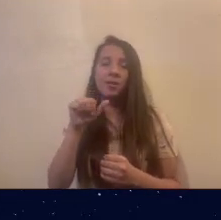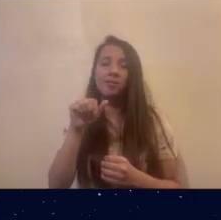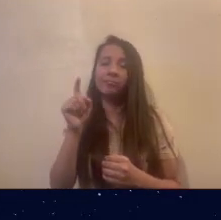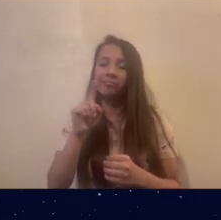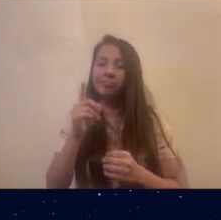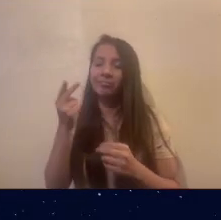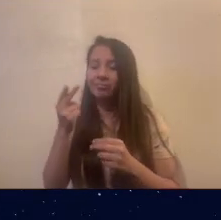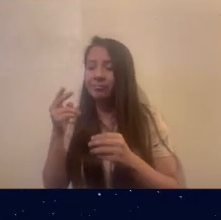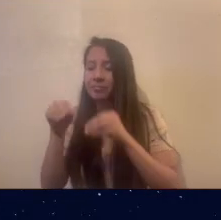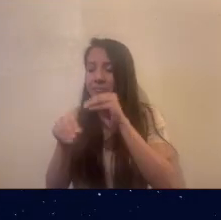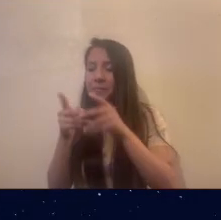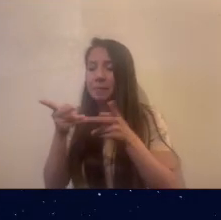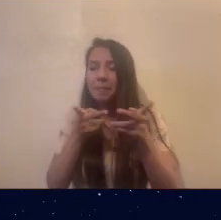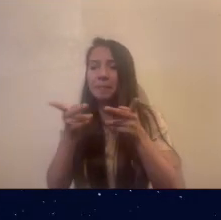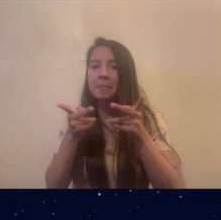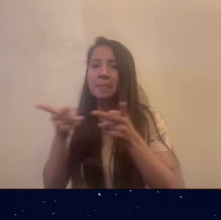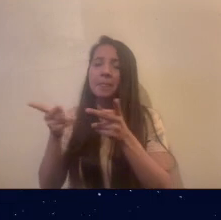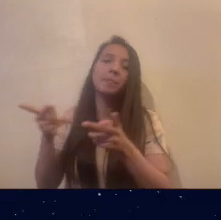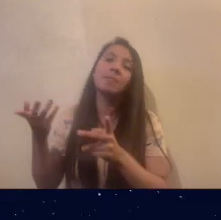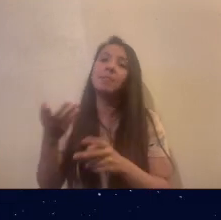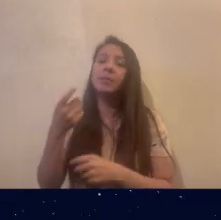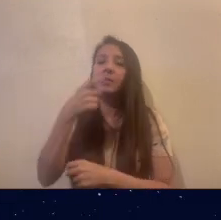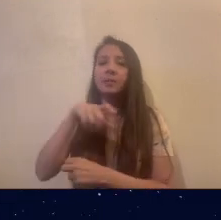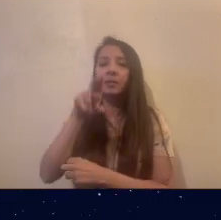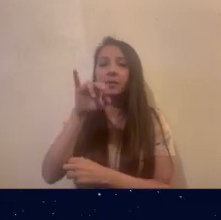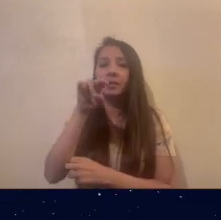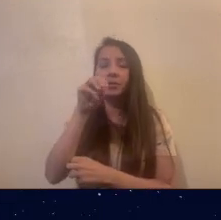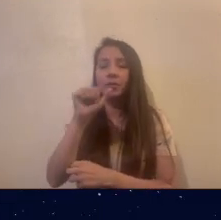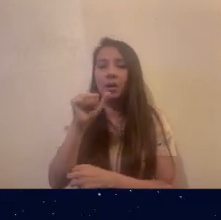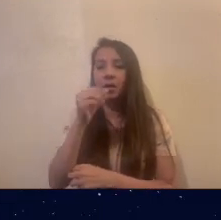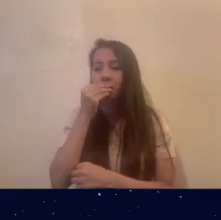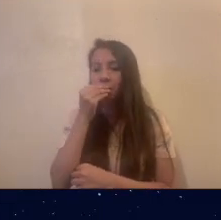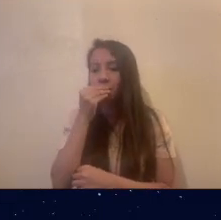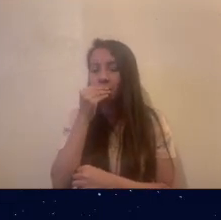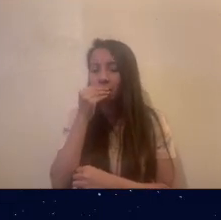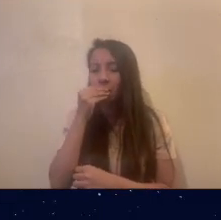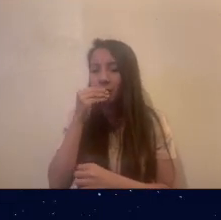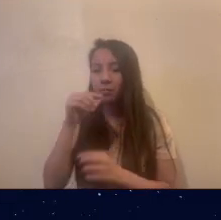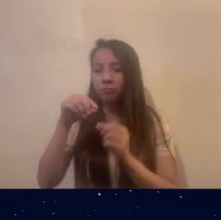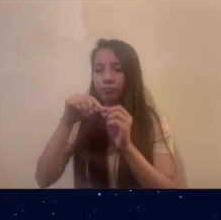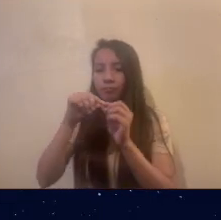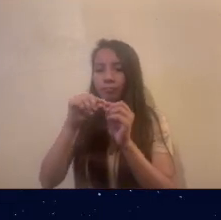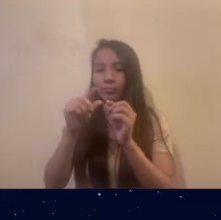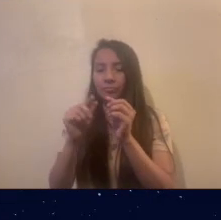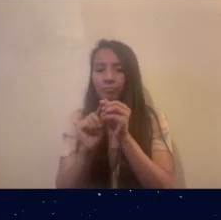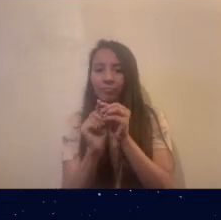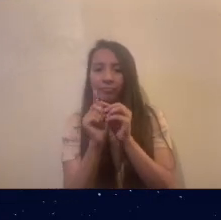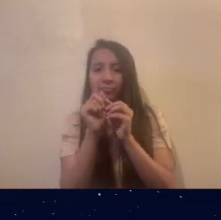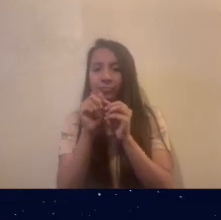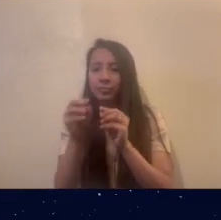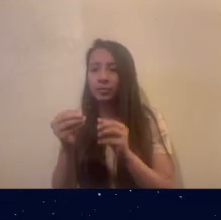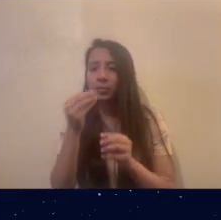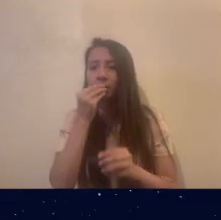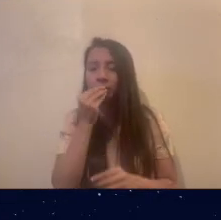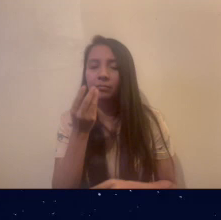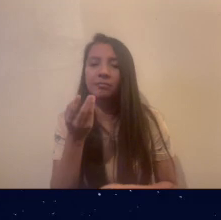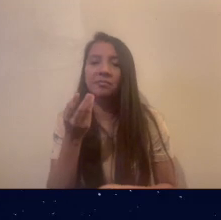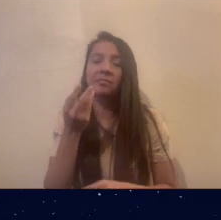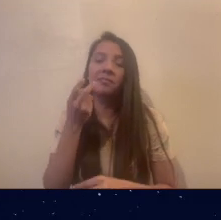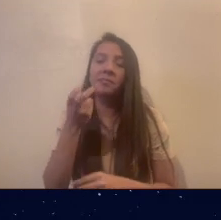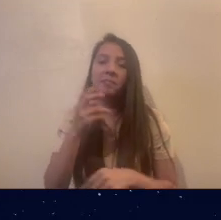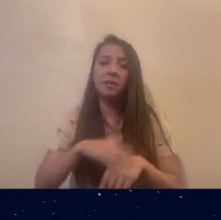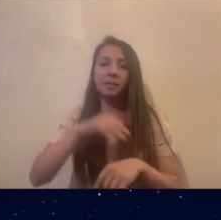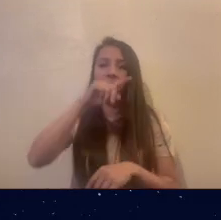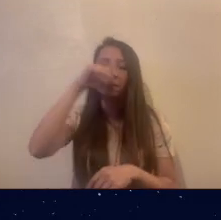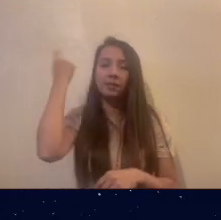ahí necesitas un proceso, o en este caso nos parecía más fácil la quinoa comerla como brote que comerla como un pseudo cereal, digamos,